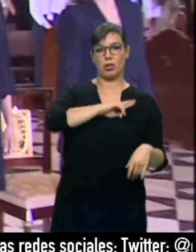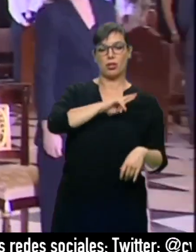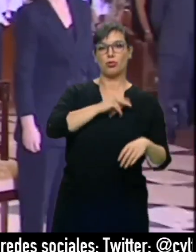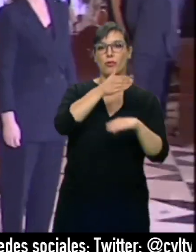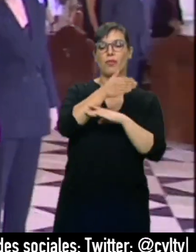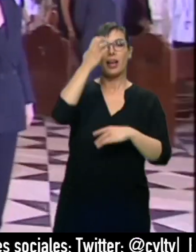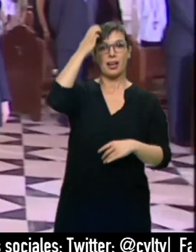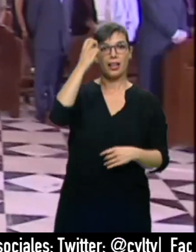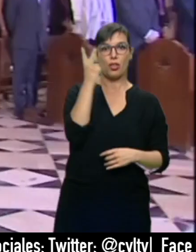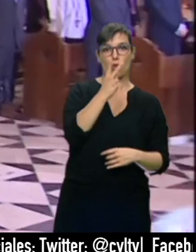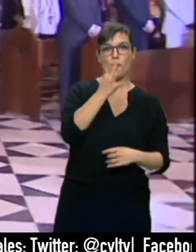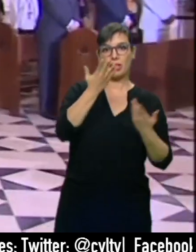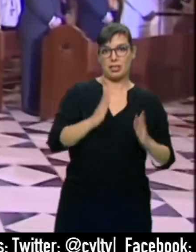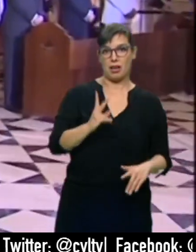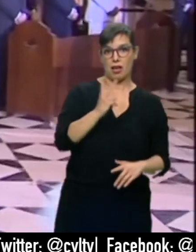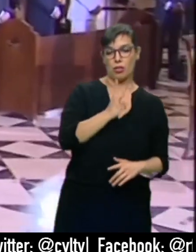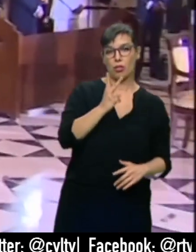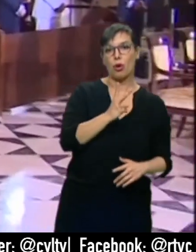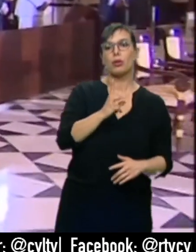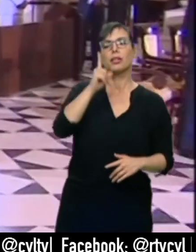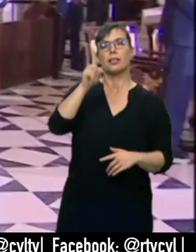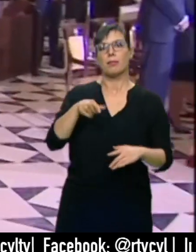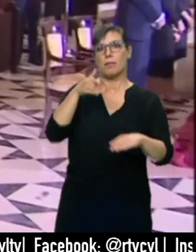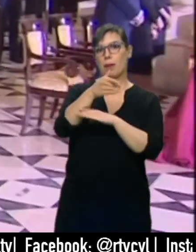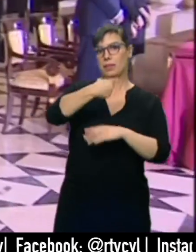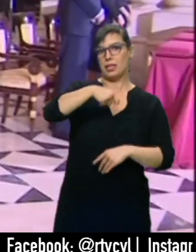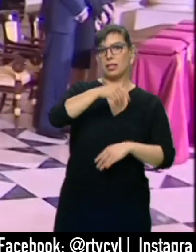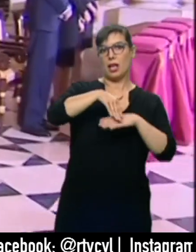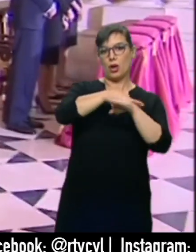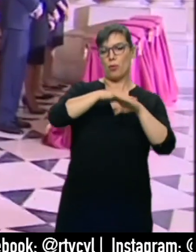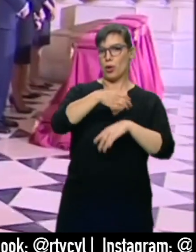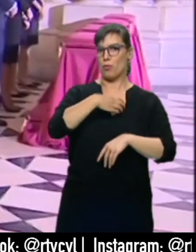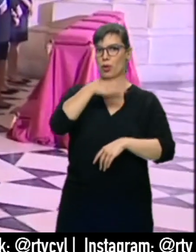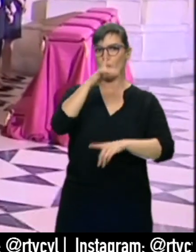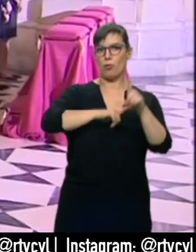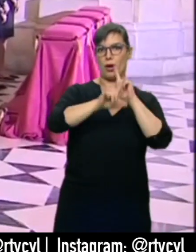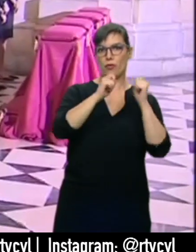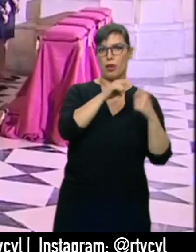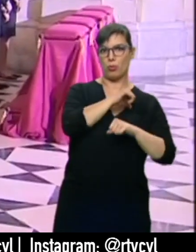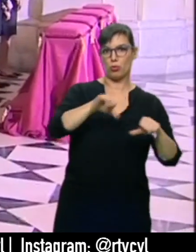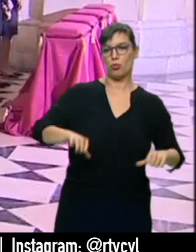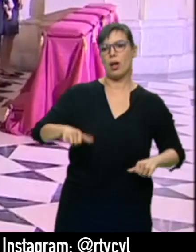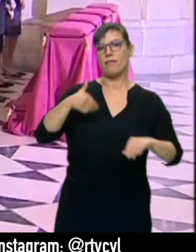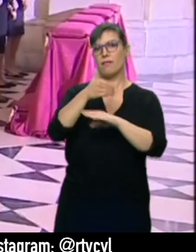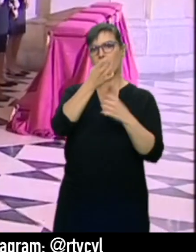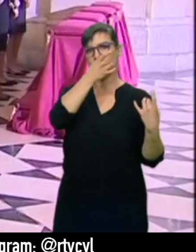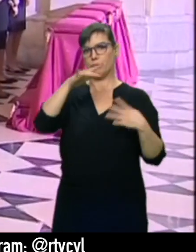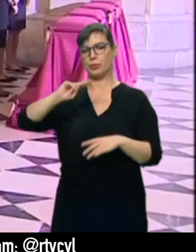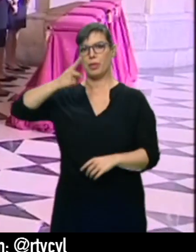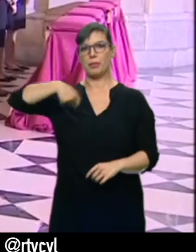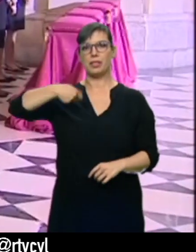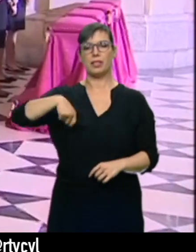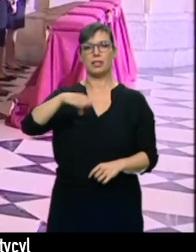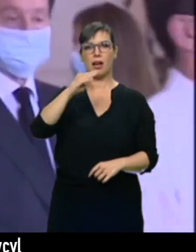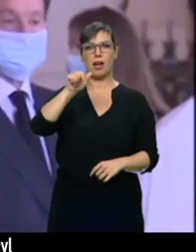sus hijas, ha asistido en ausencia del presidente del Gobierno, de viaje oficial en Portugal, la vicepresidenta Carmen Calvo. También